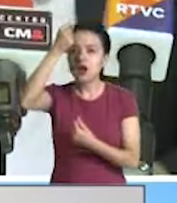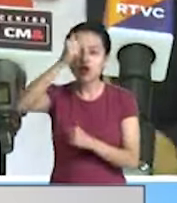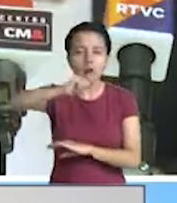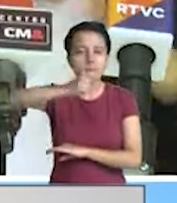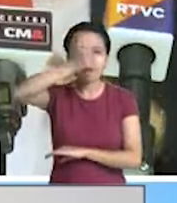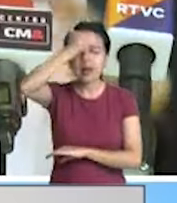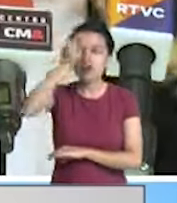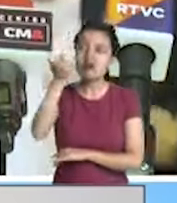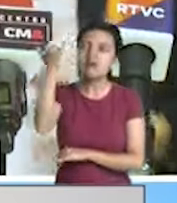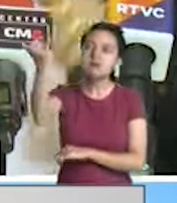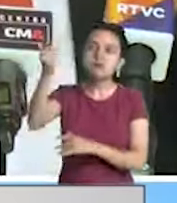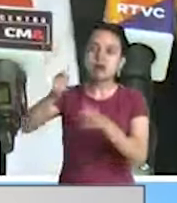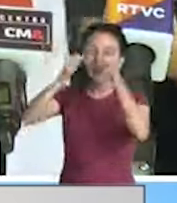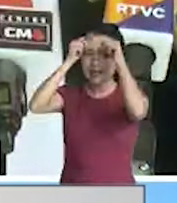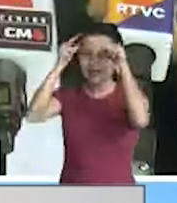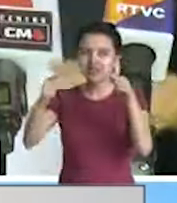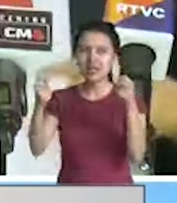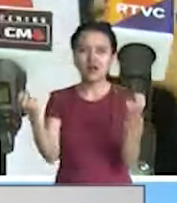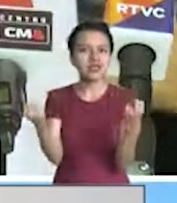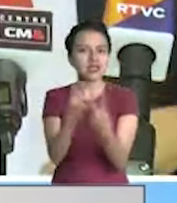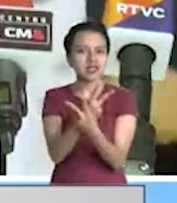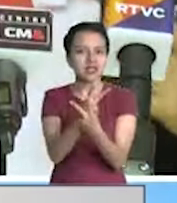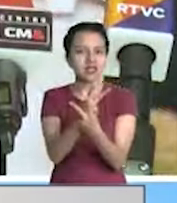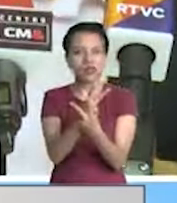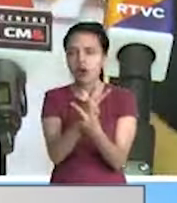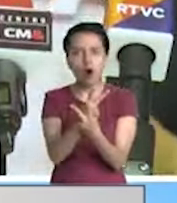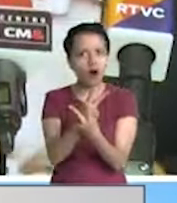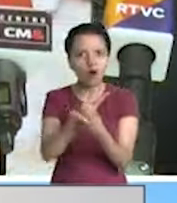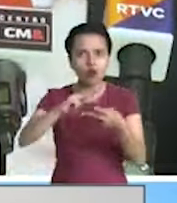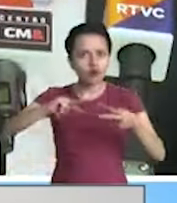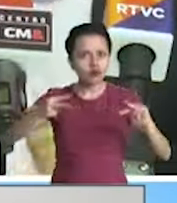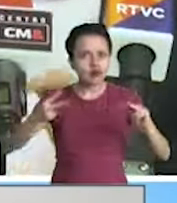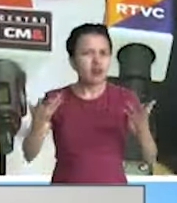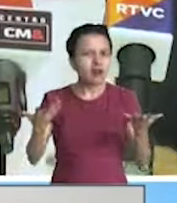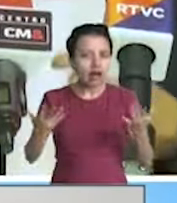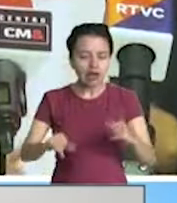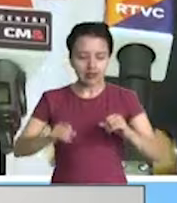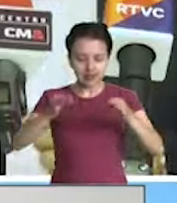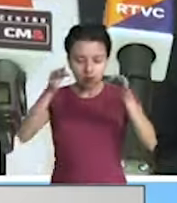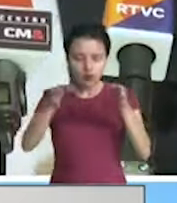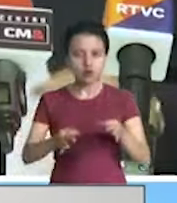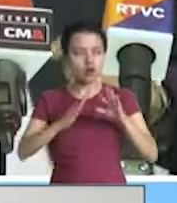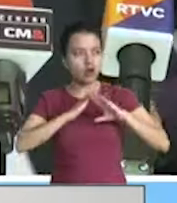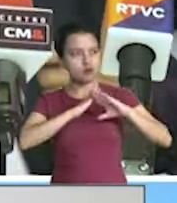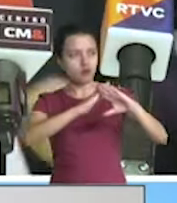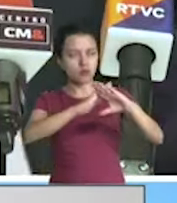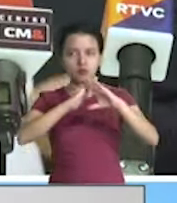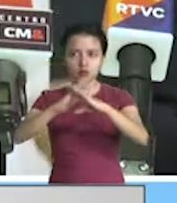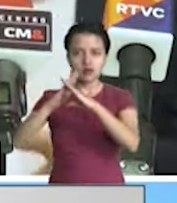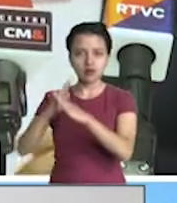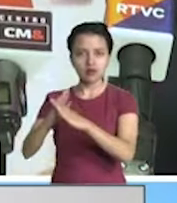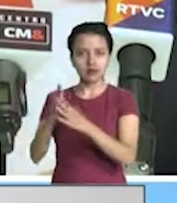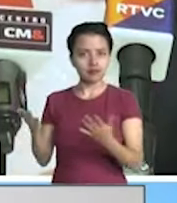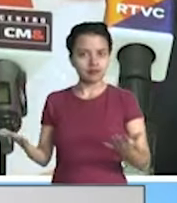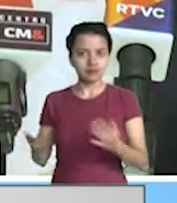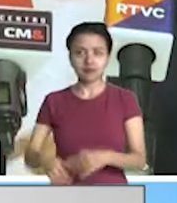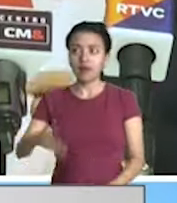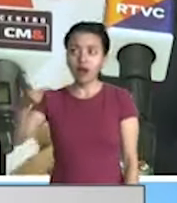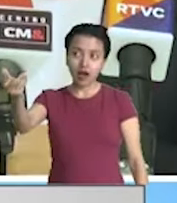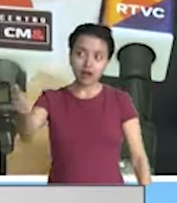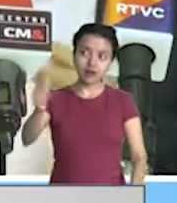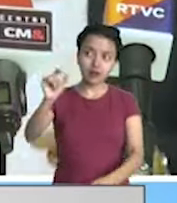se forma, es para darse seguridad. Luego comienza, pues, derechos de nueva generación. Entonces, yo ya tengo seguridad, entonces quiero que también me lleven agua.